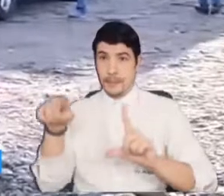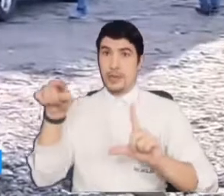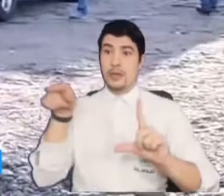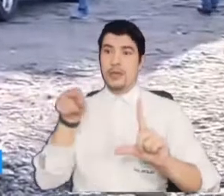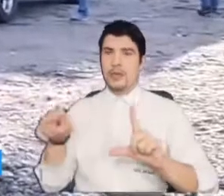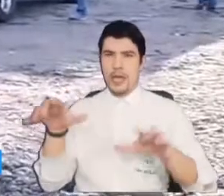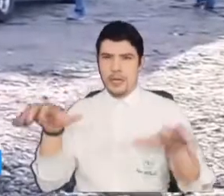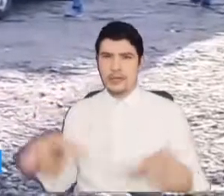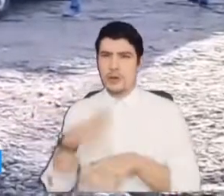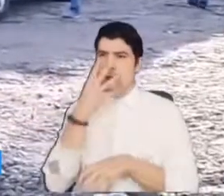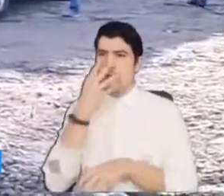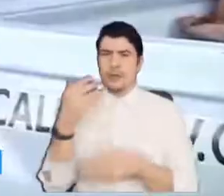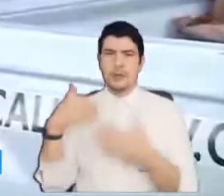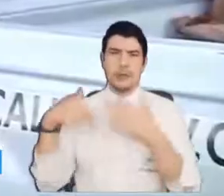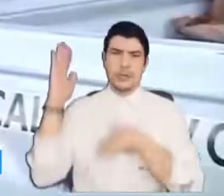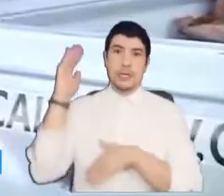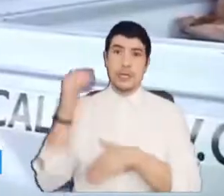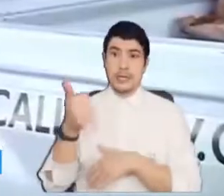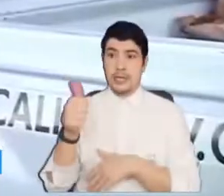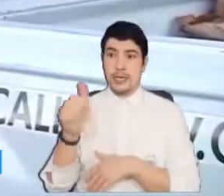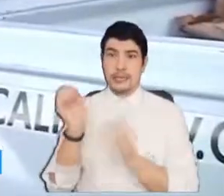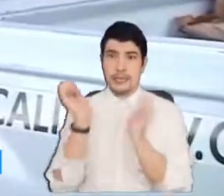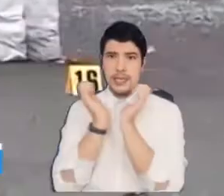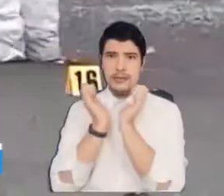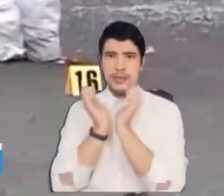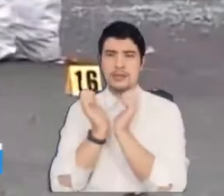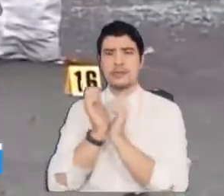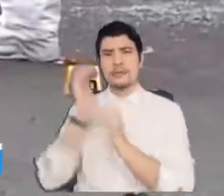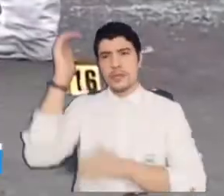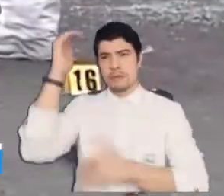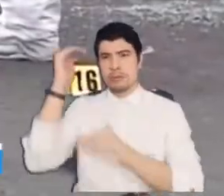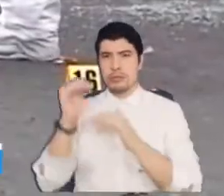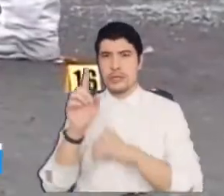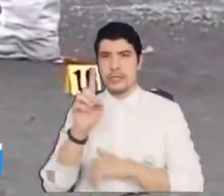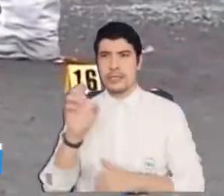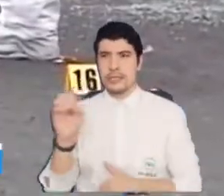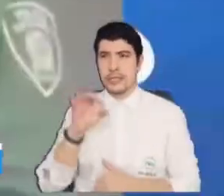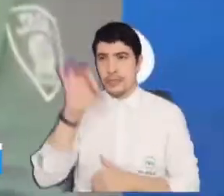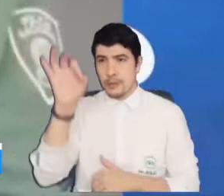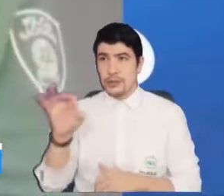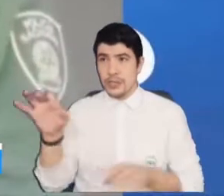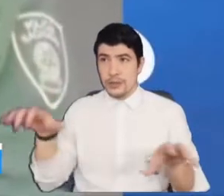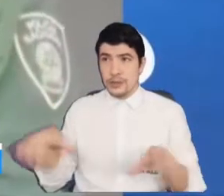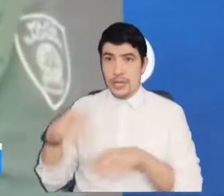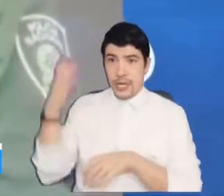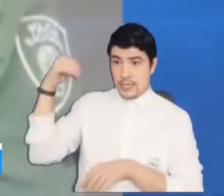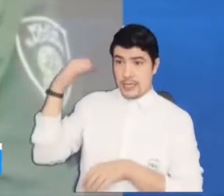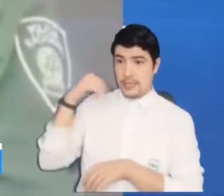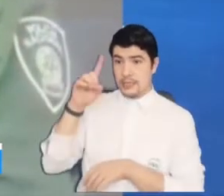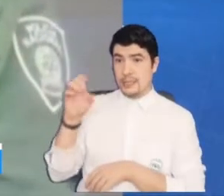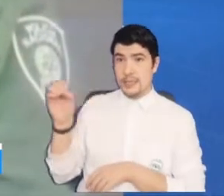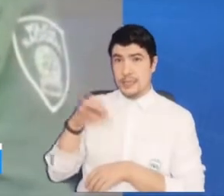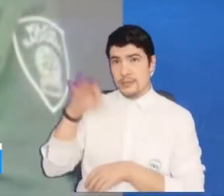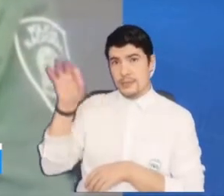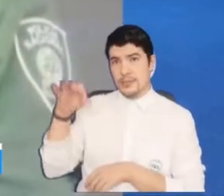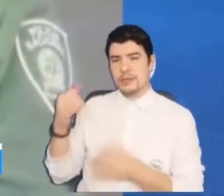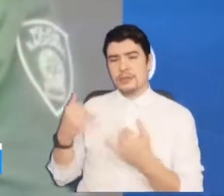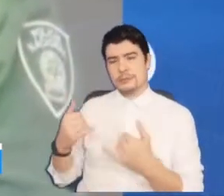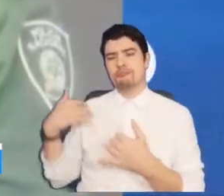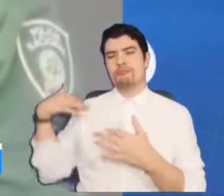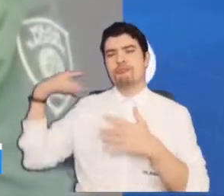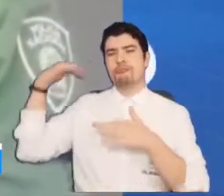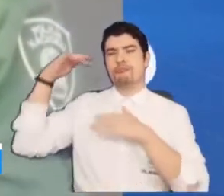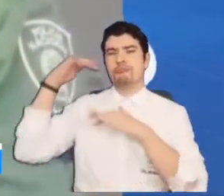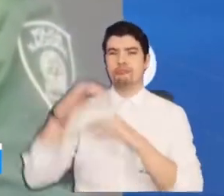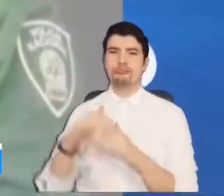aumentó después del 10 de mayo, luego de presentar una reducción del 60% en hechos delincuenciales. Y ya el día 10